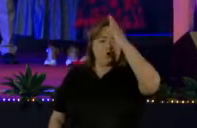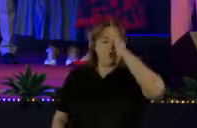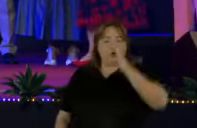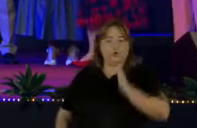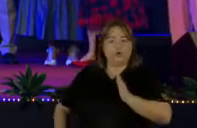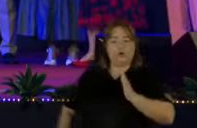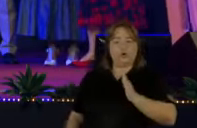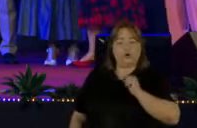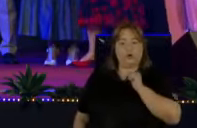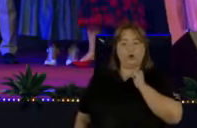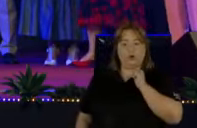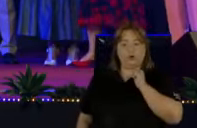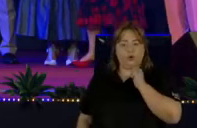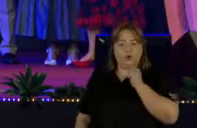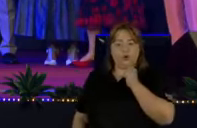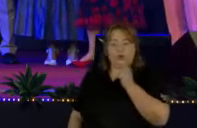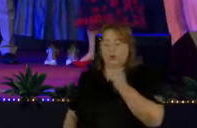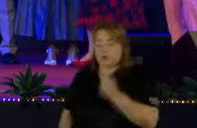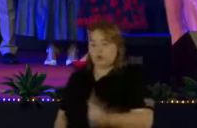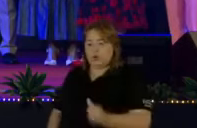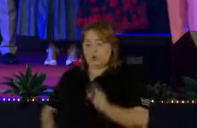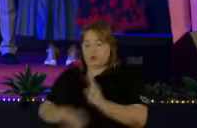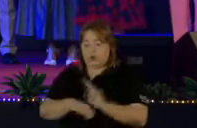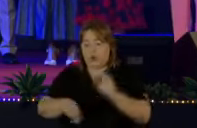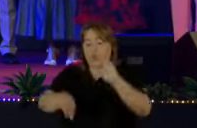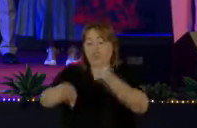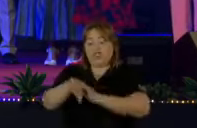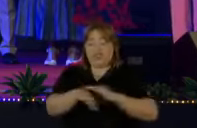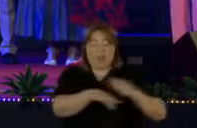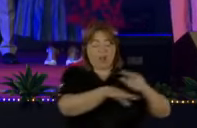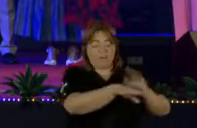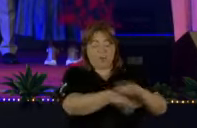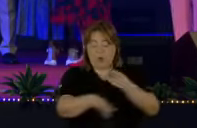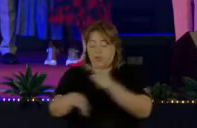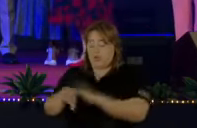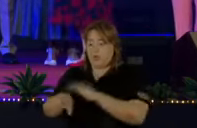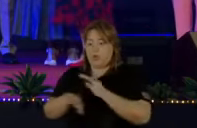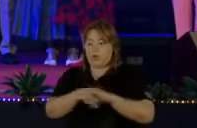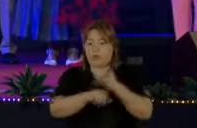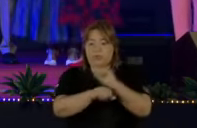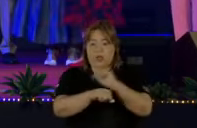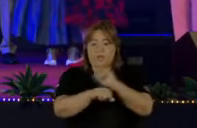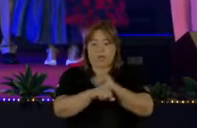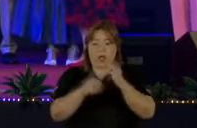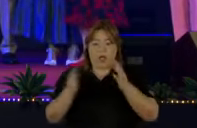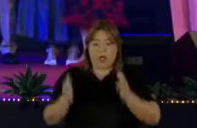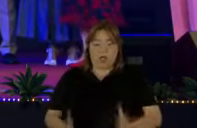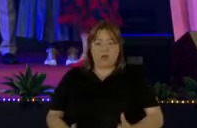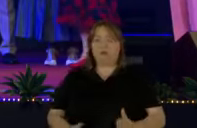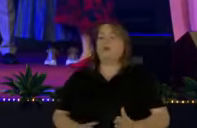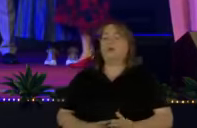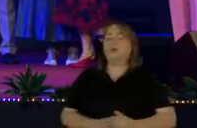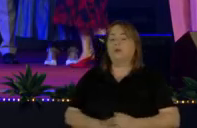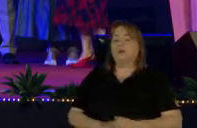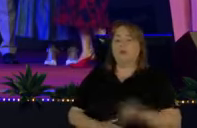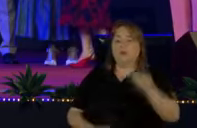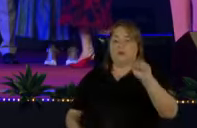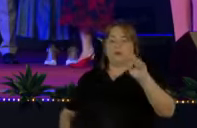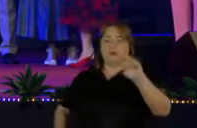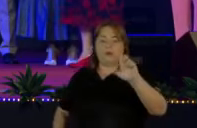de sus discípulos, los llamó a trabajar. Y hoy quiero decirle a Lynn Vélez, si estás